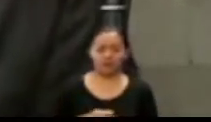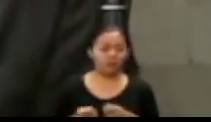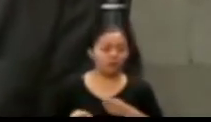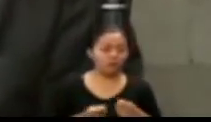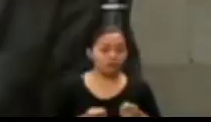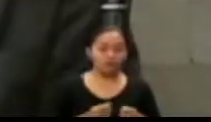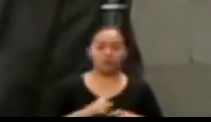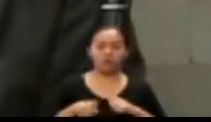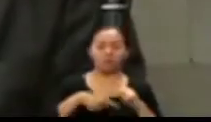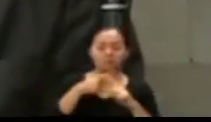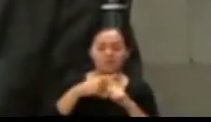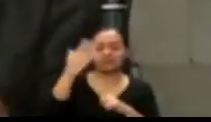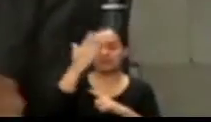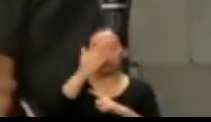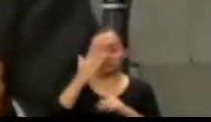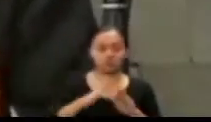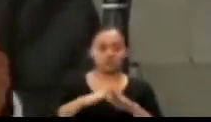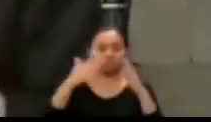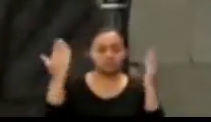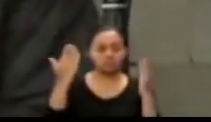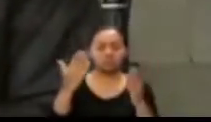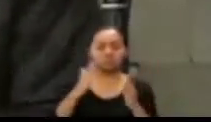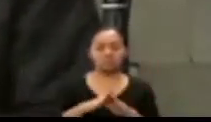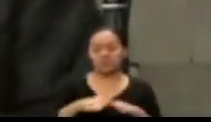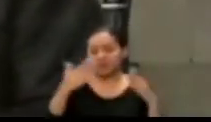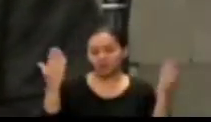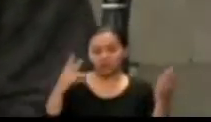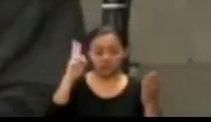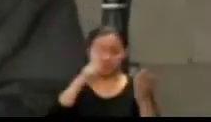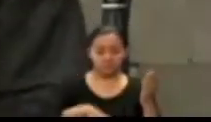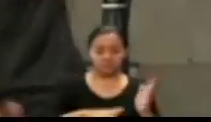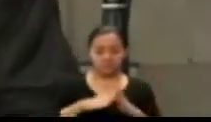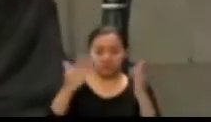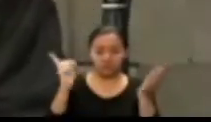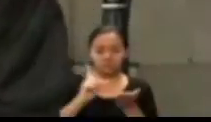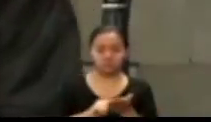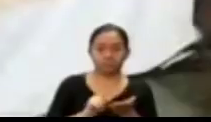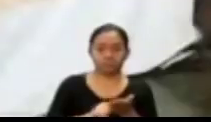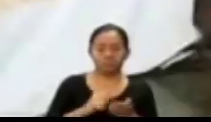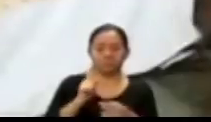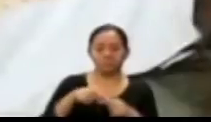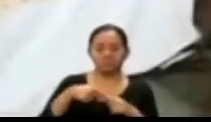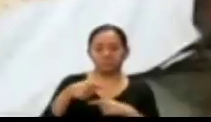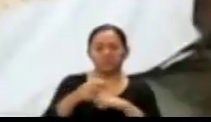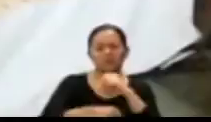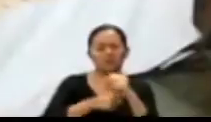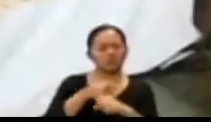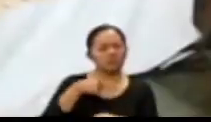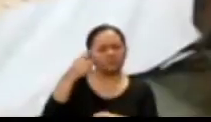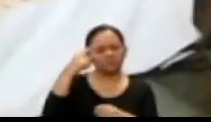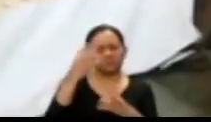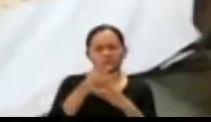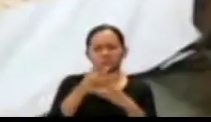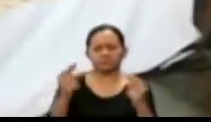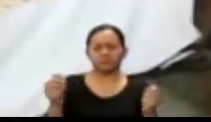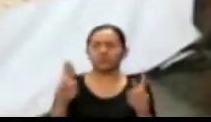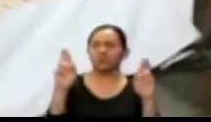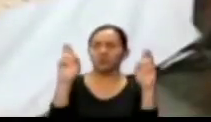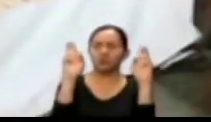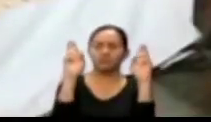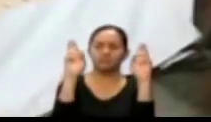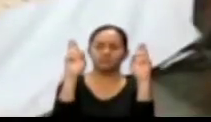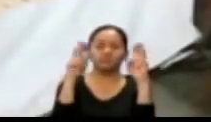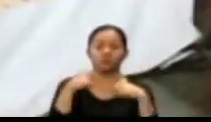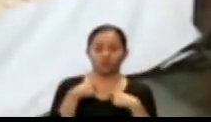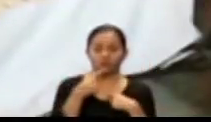los grandes medios, los periódicos, a pesar que los periódicos van a desaparecer dentro de algunos años. Yo también digo ojalá,